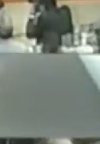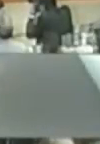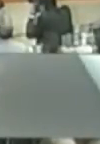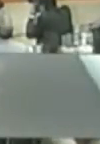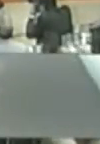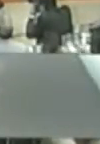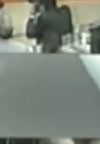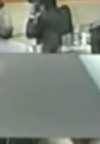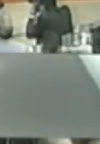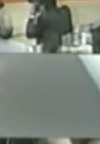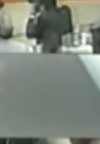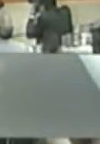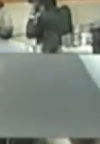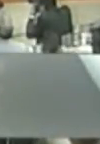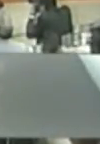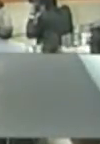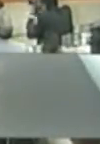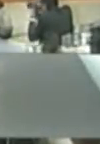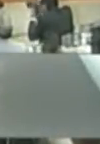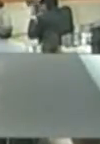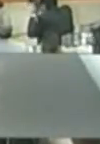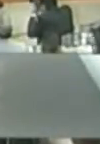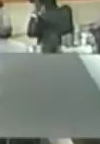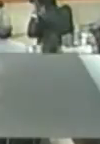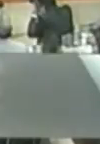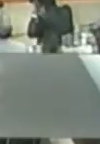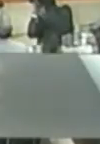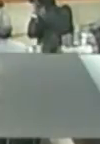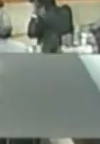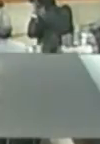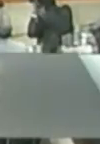Gracias, presidente, compañeras, compañeros.